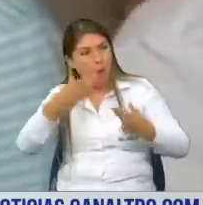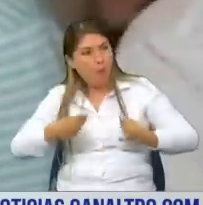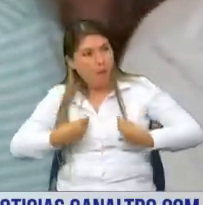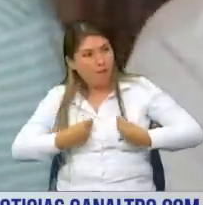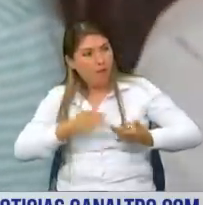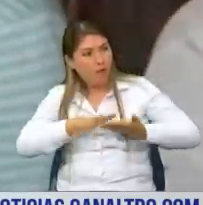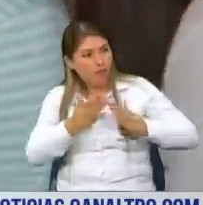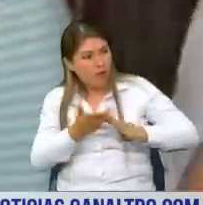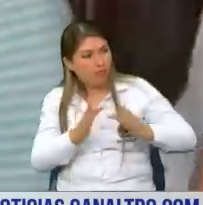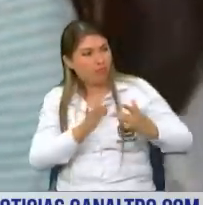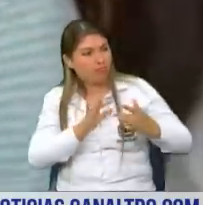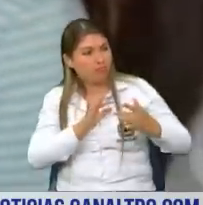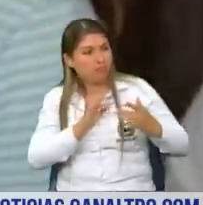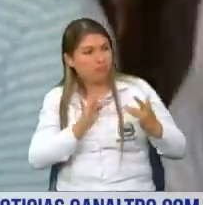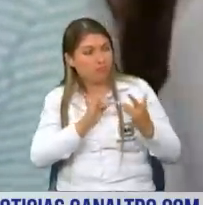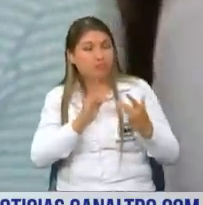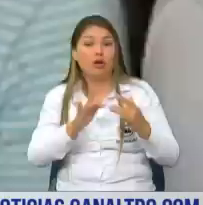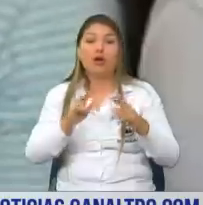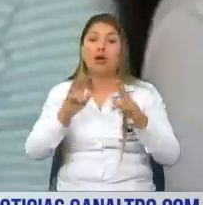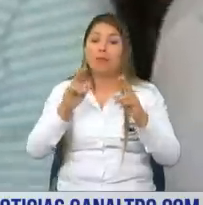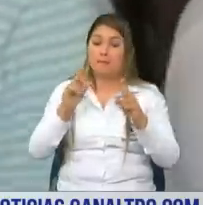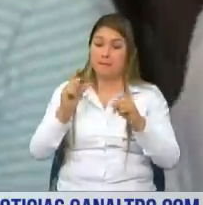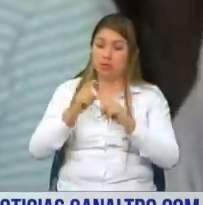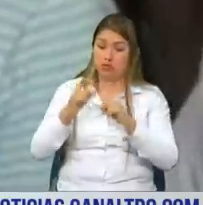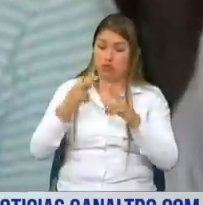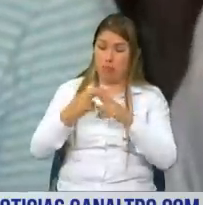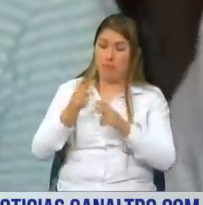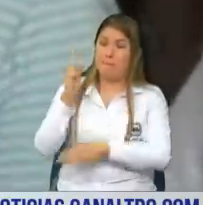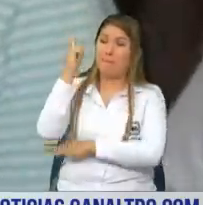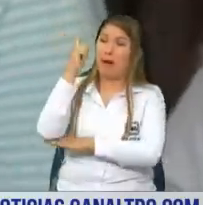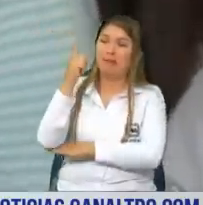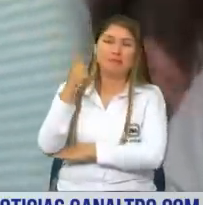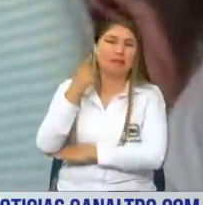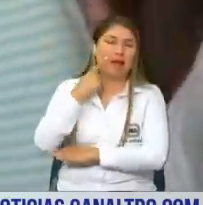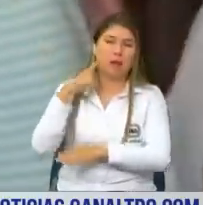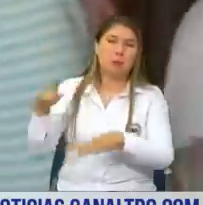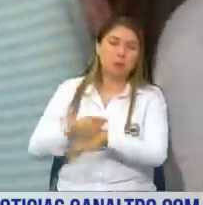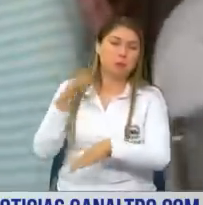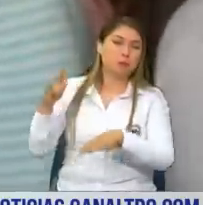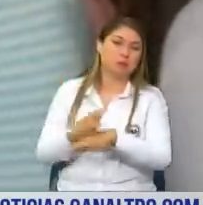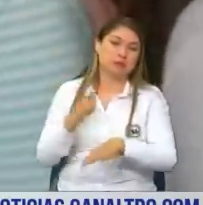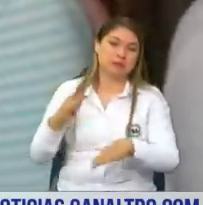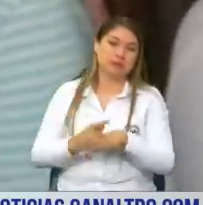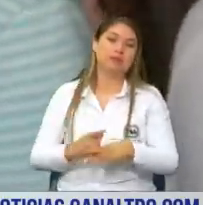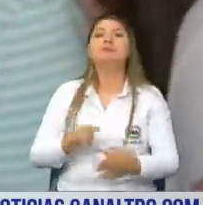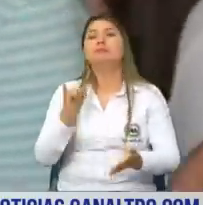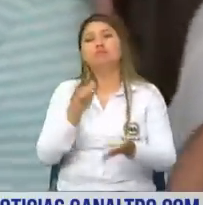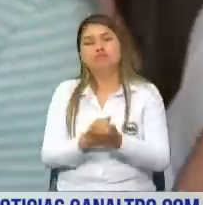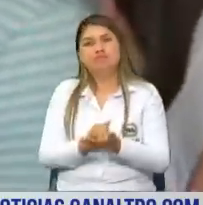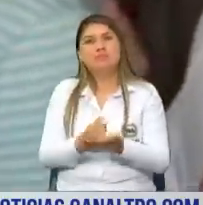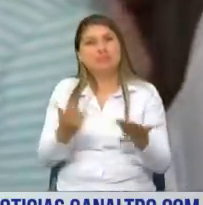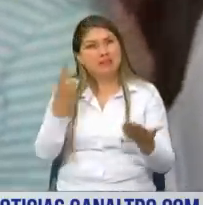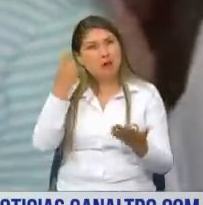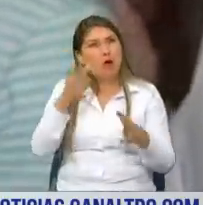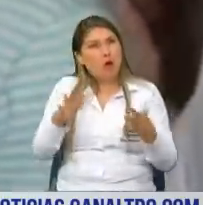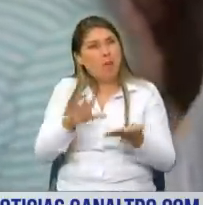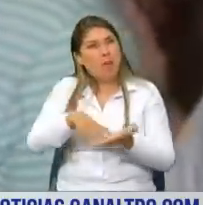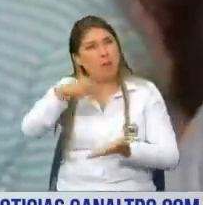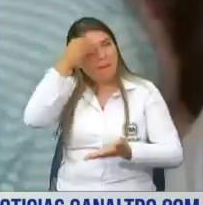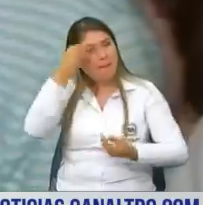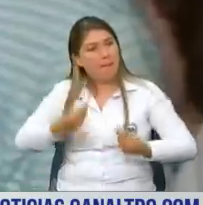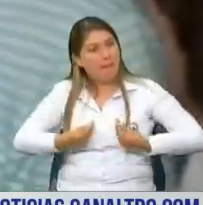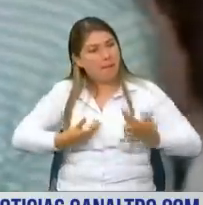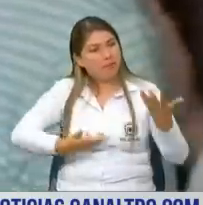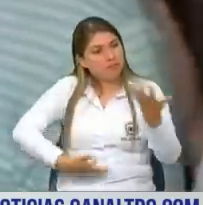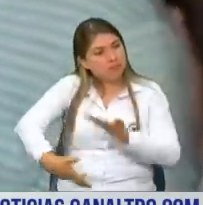en comunidad porque hasta el nombre de política estaba muy desgastado posiblemente con base de entender cómo aprender a convivir